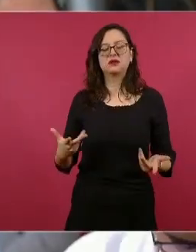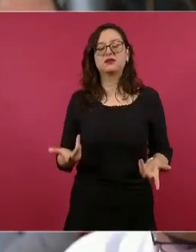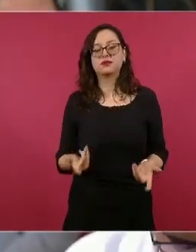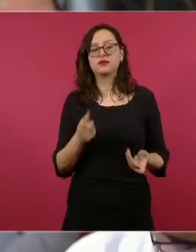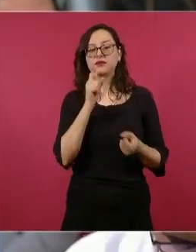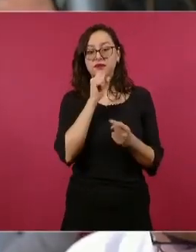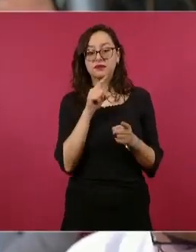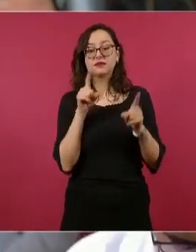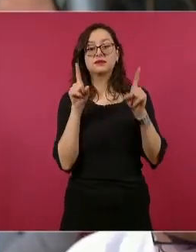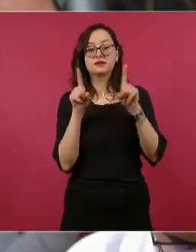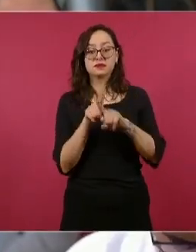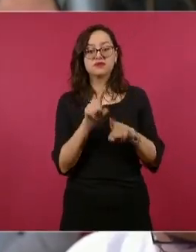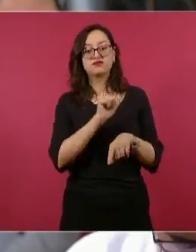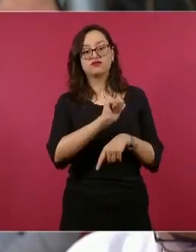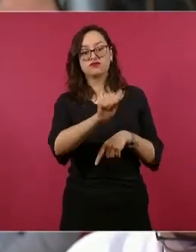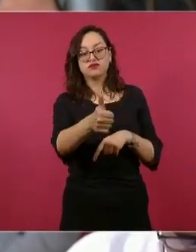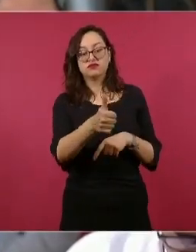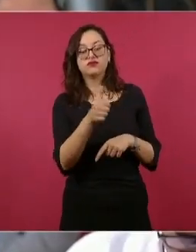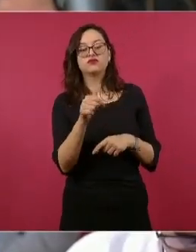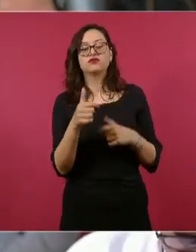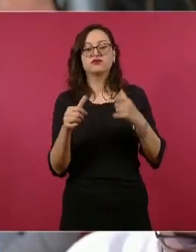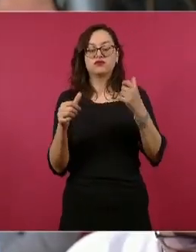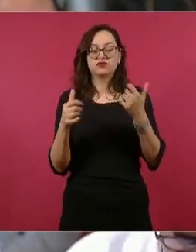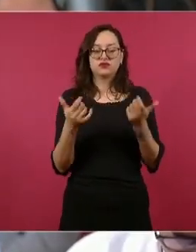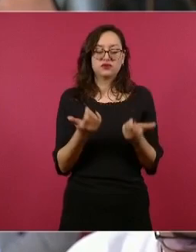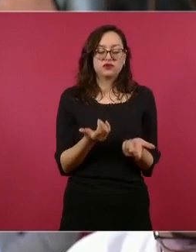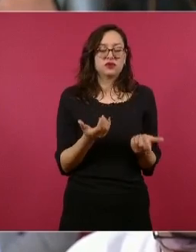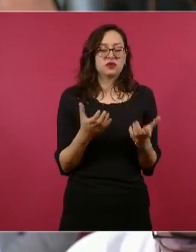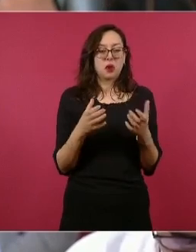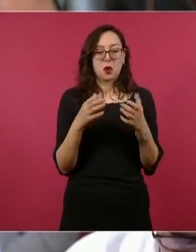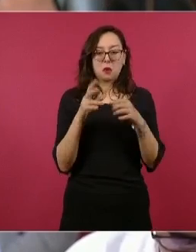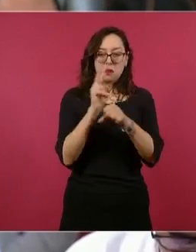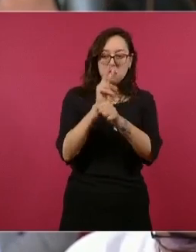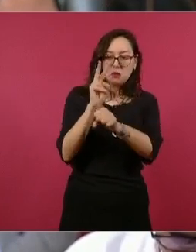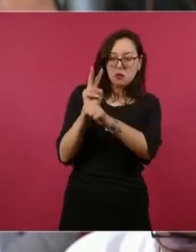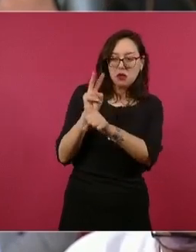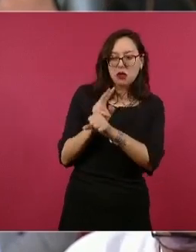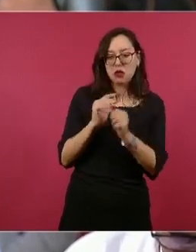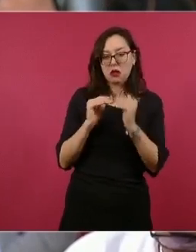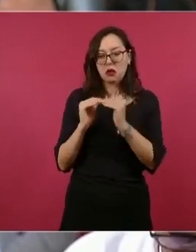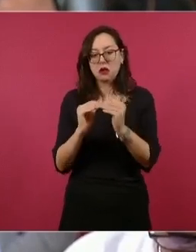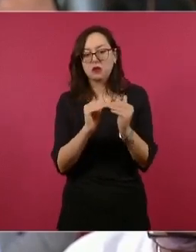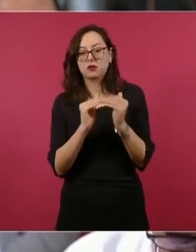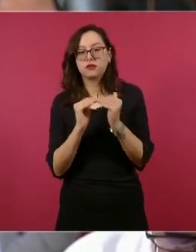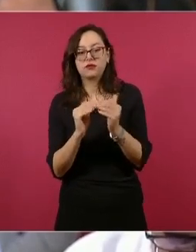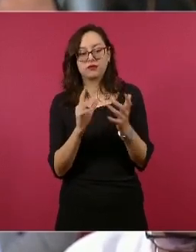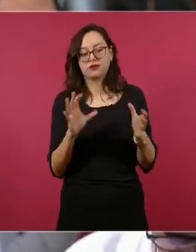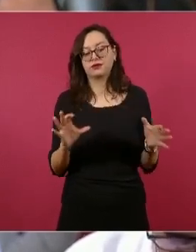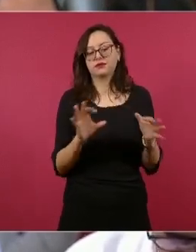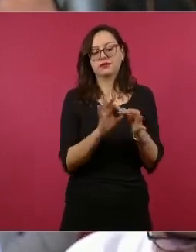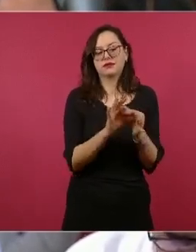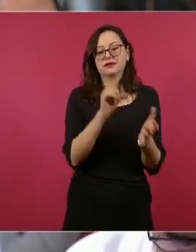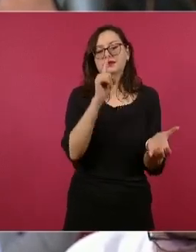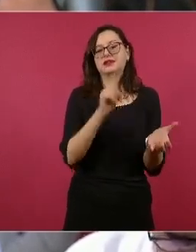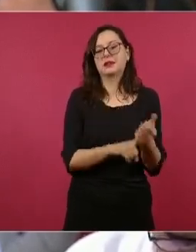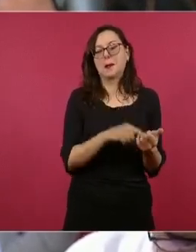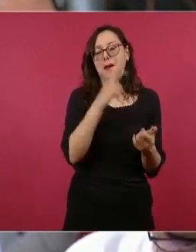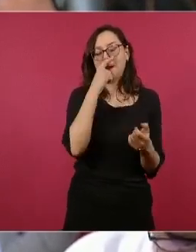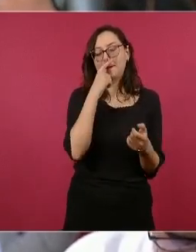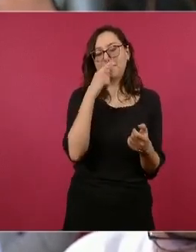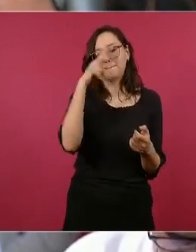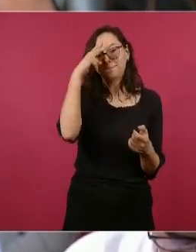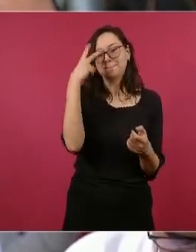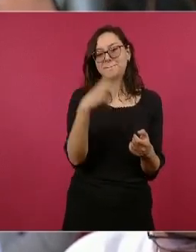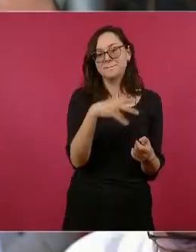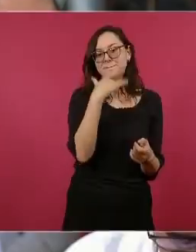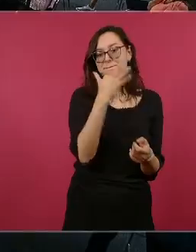laboratorio por la democracia que es una asociación civil ligada a mexicanos contra la corrupción e impunidad y a